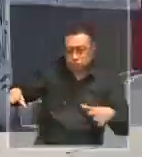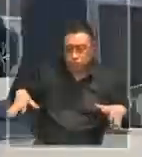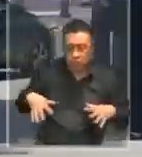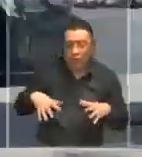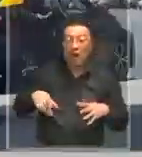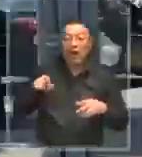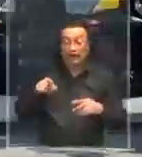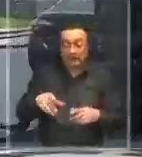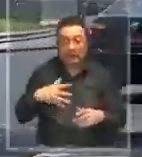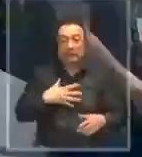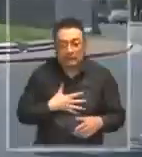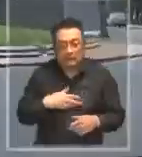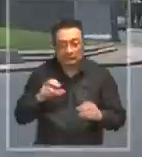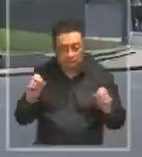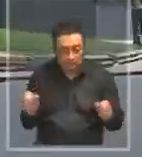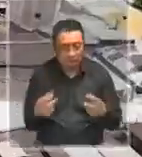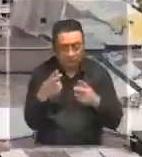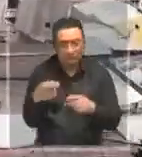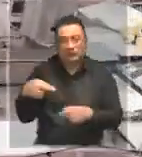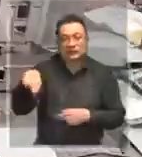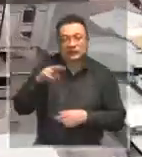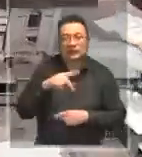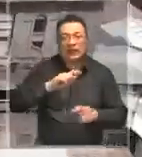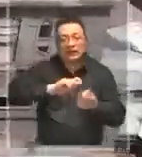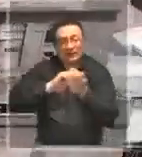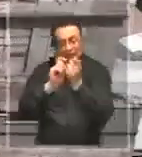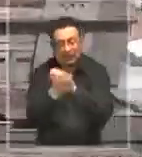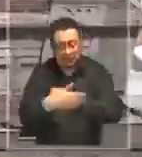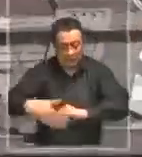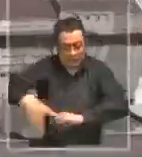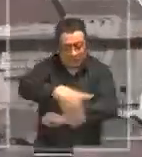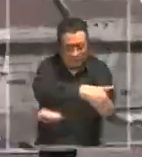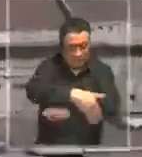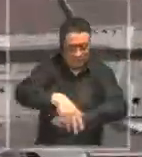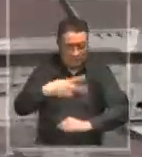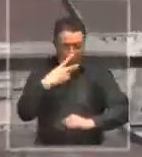Elementos con que pretenden recuperar y cambiar la cara de una de las arterias más emblemáticas del país.